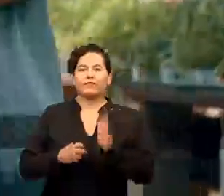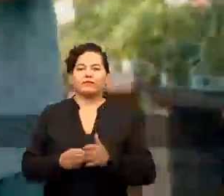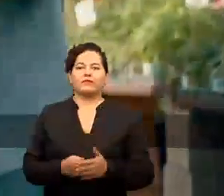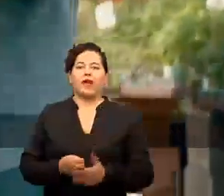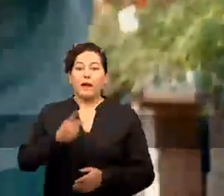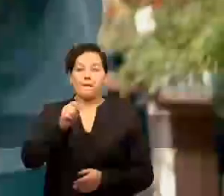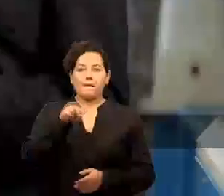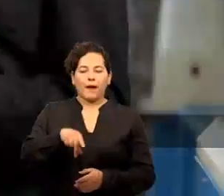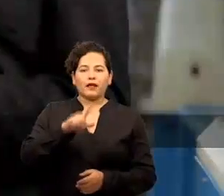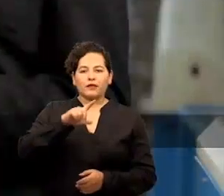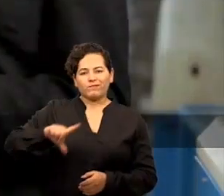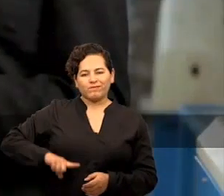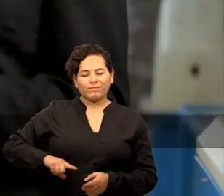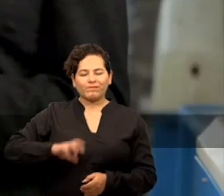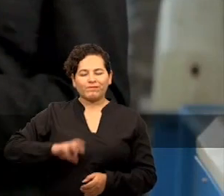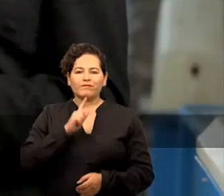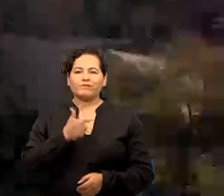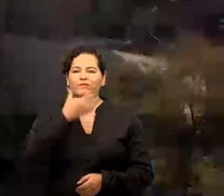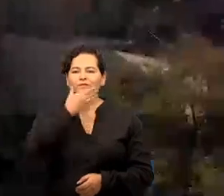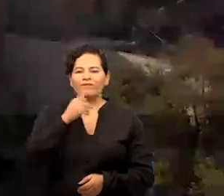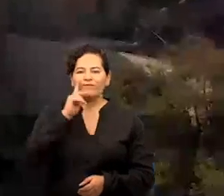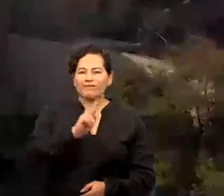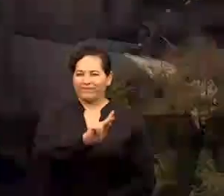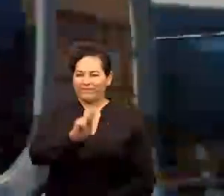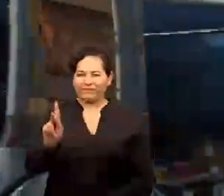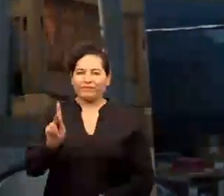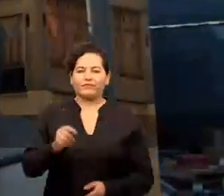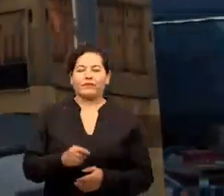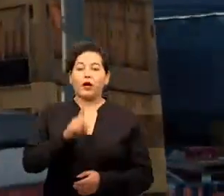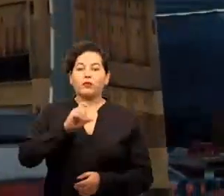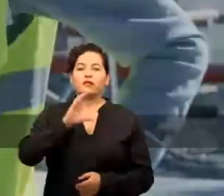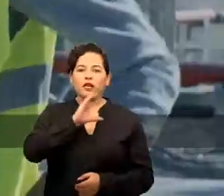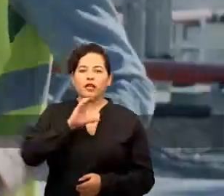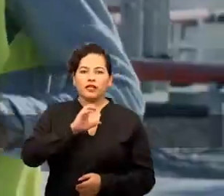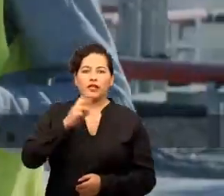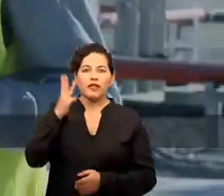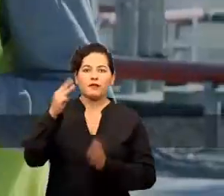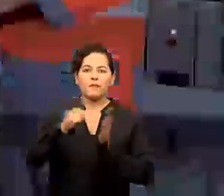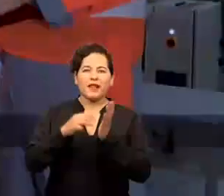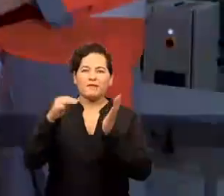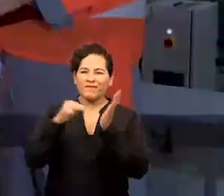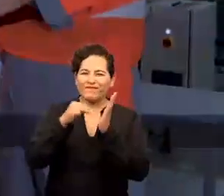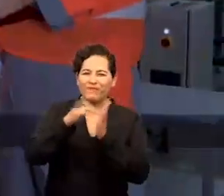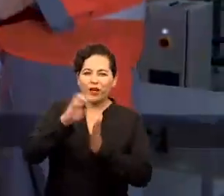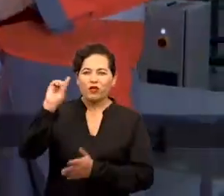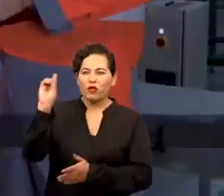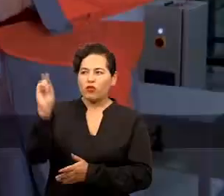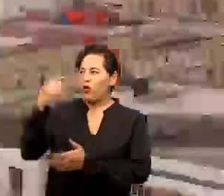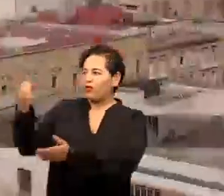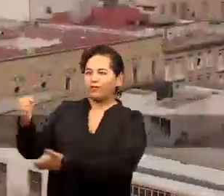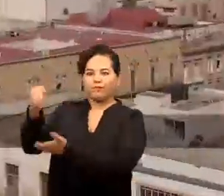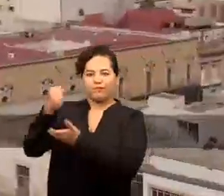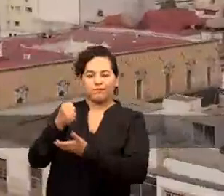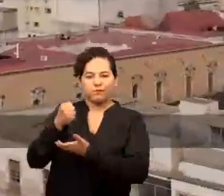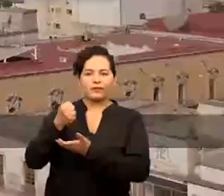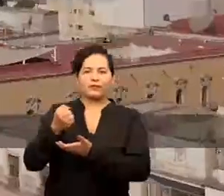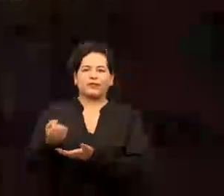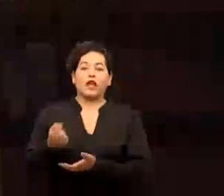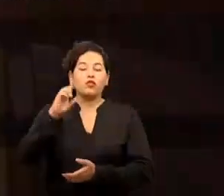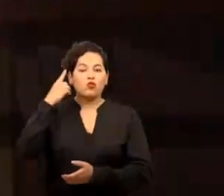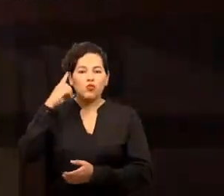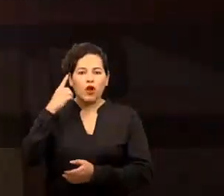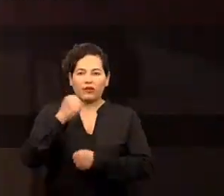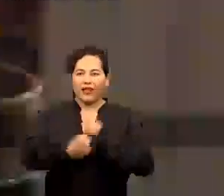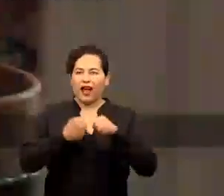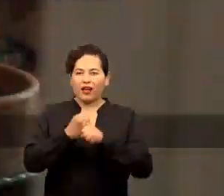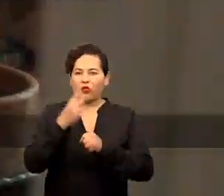PAN gobierna mejor y gobierna para todas y todos. Aguascalientes captó más de 3 mil millones de dólares en inversión extranjera. Durango es de los primeros